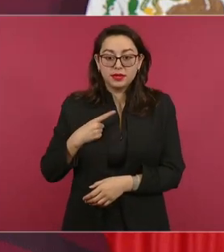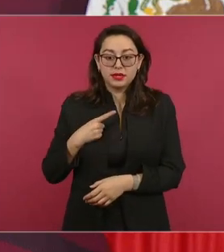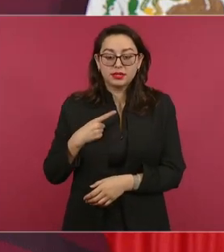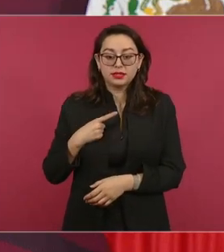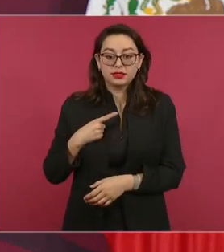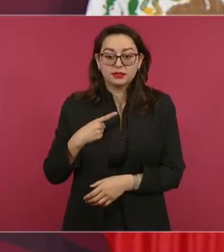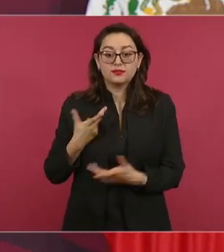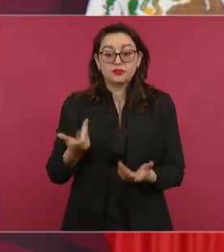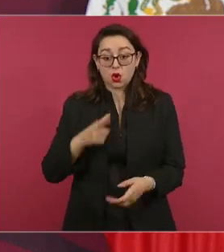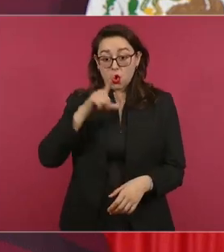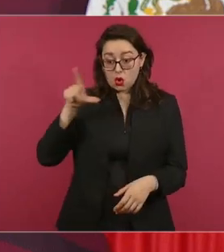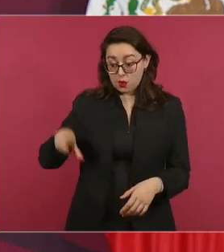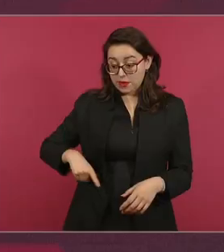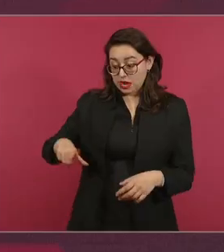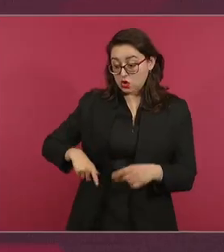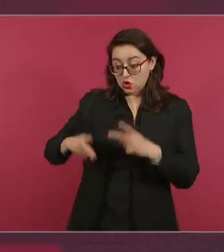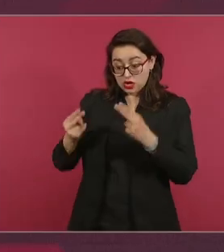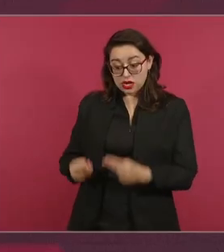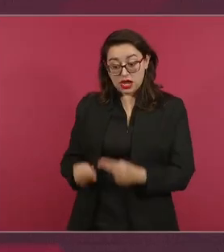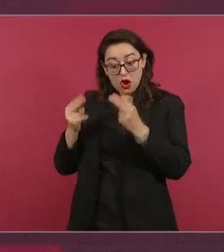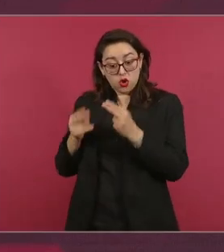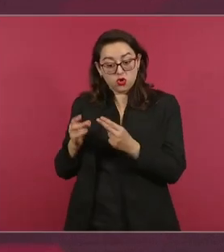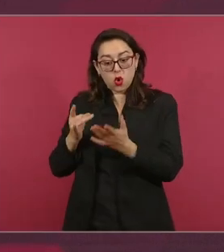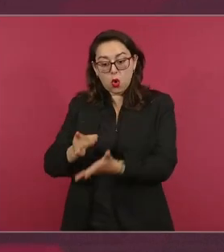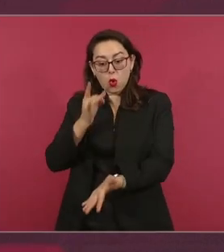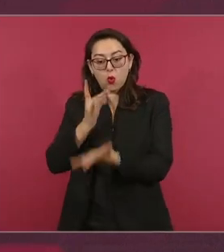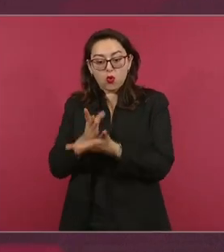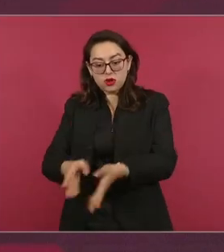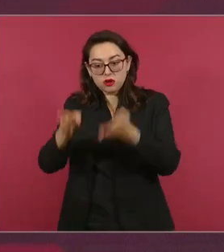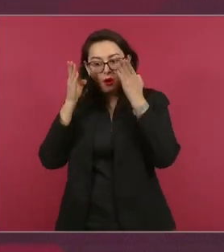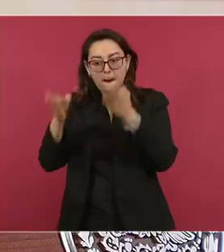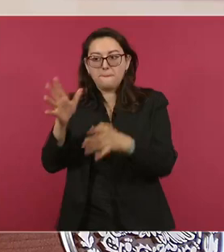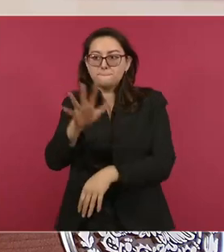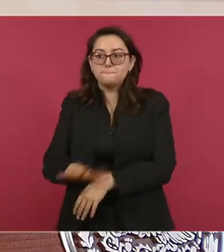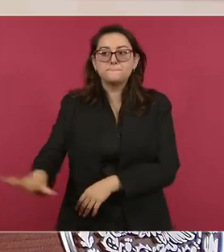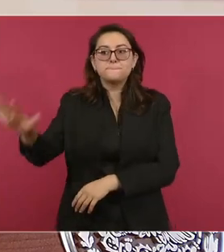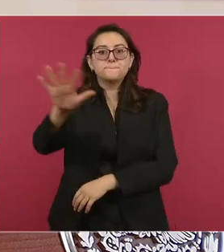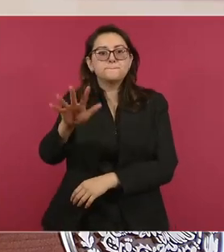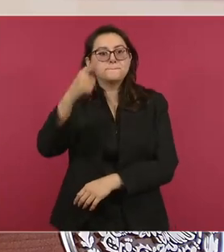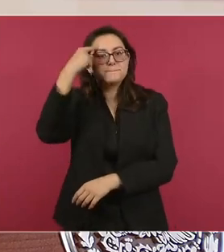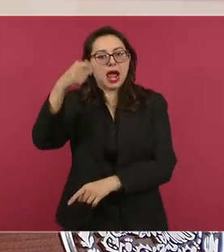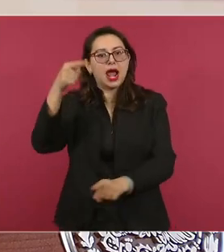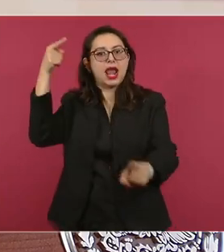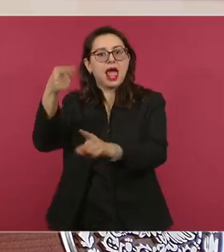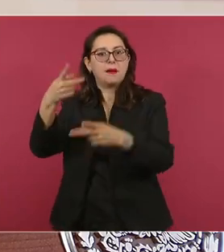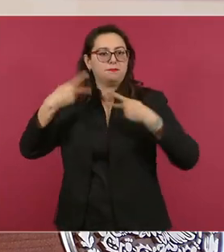únicos negocios que deben interesar a los funcionarios son los negocios públicos.